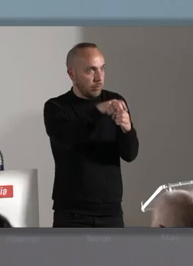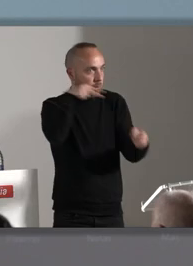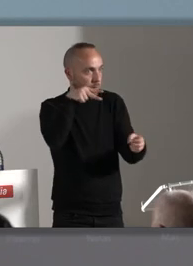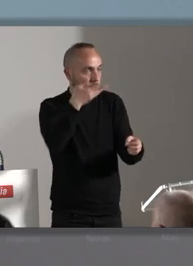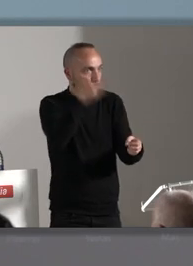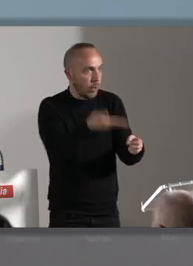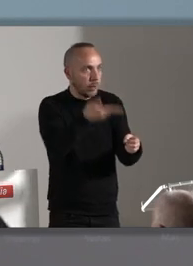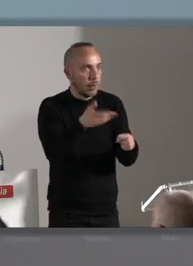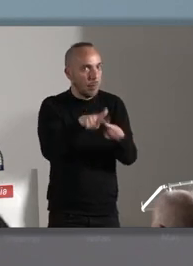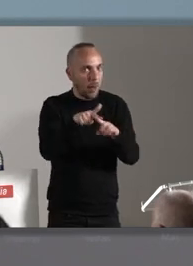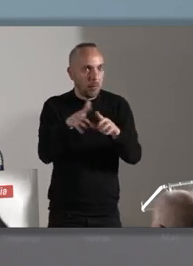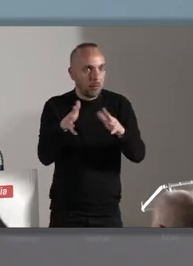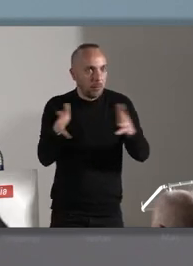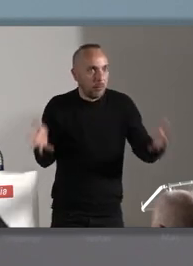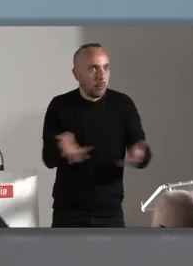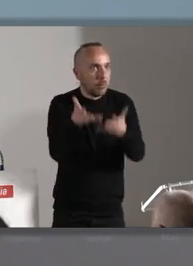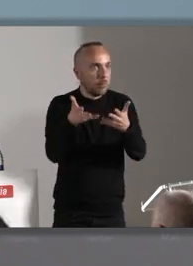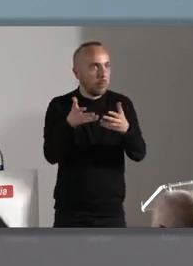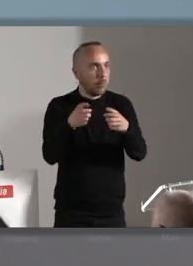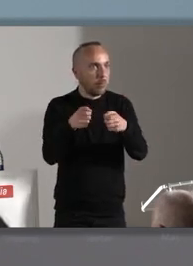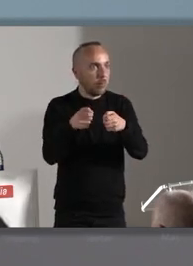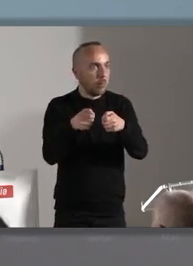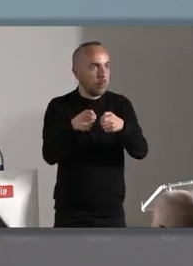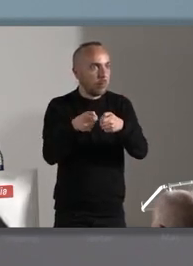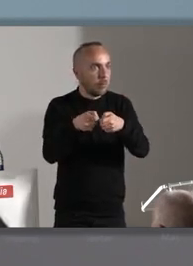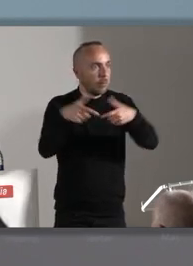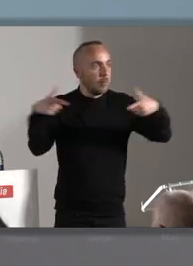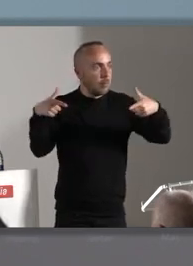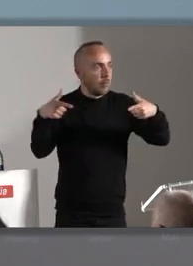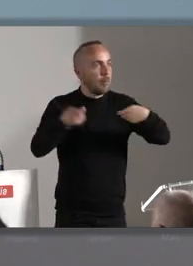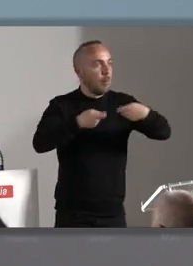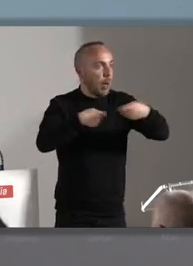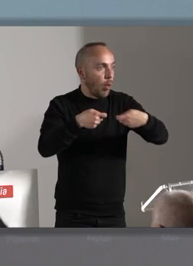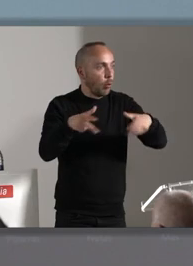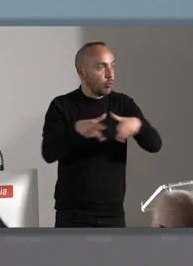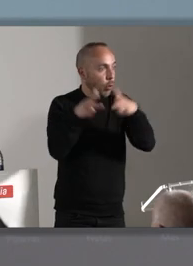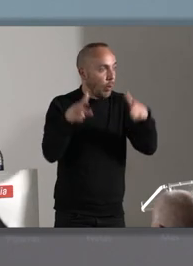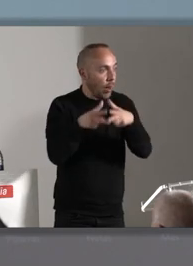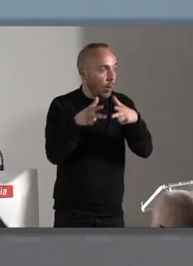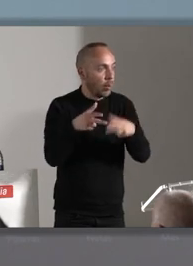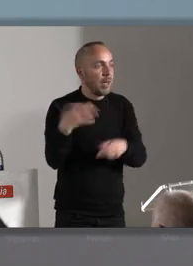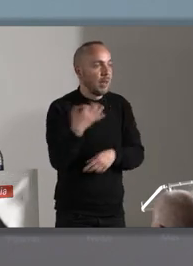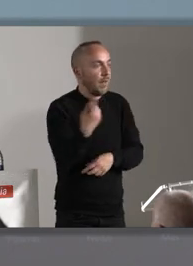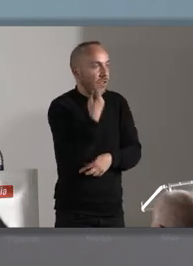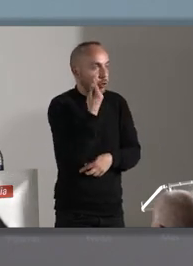también de crecimiento del mercado social y sin duda que sean